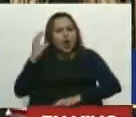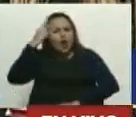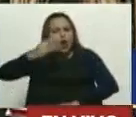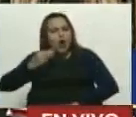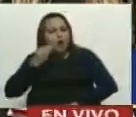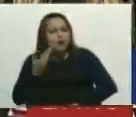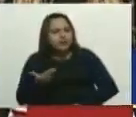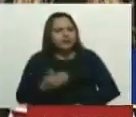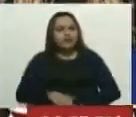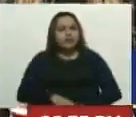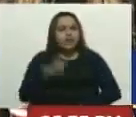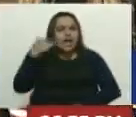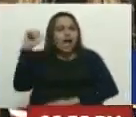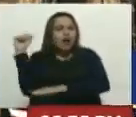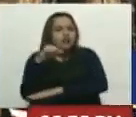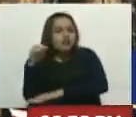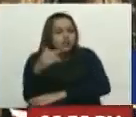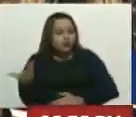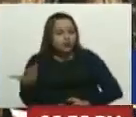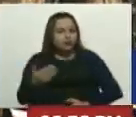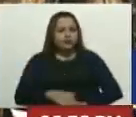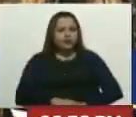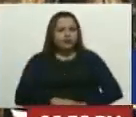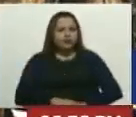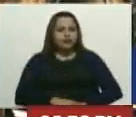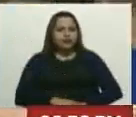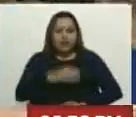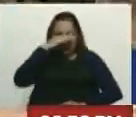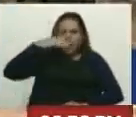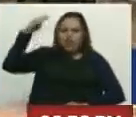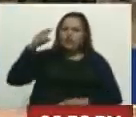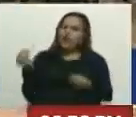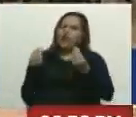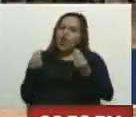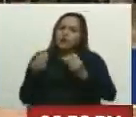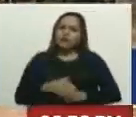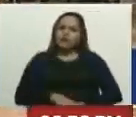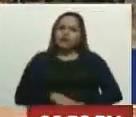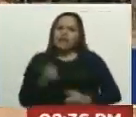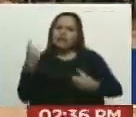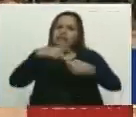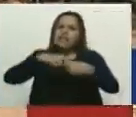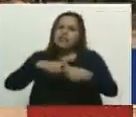caso, con un trastorno del espectro autista? Y la edad adulta, y la inserción